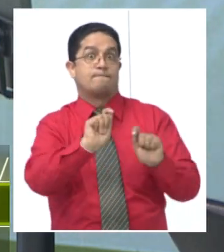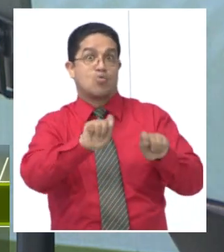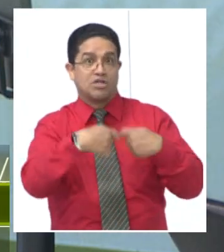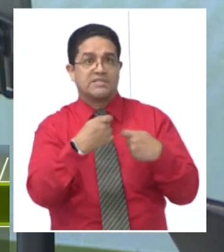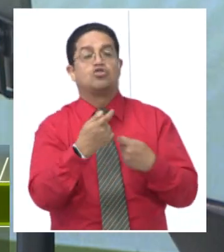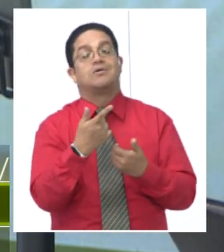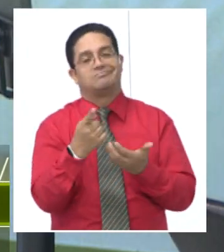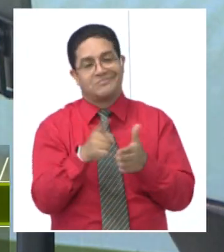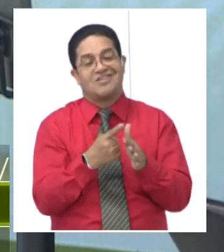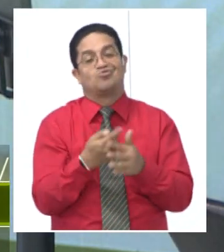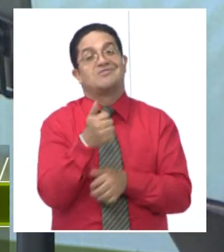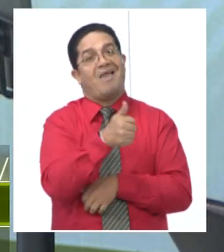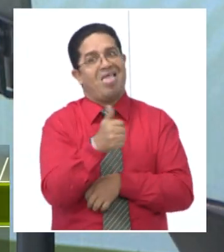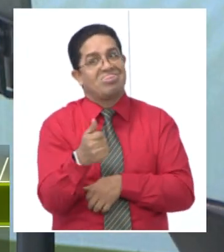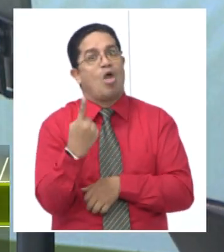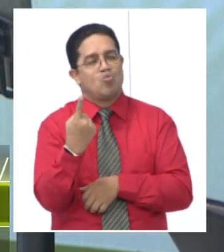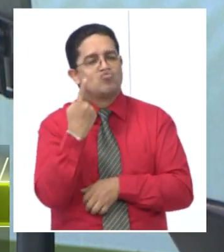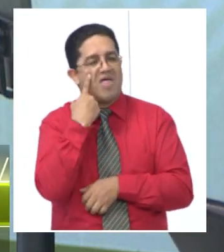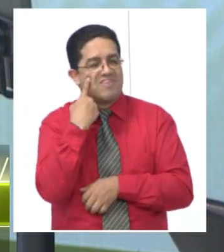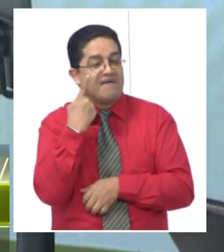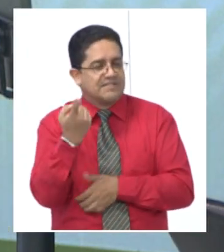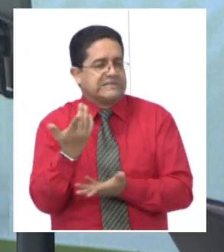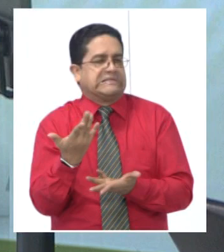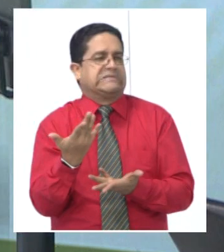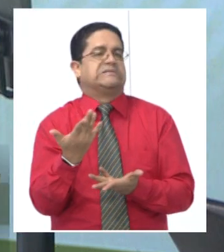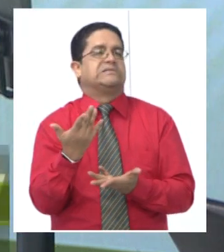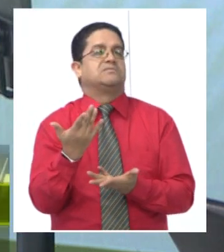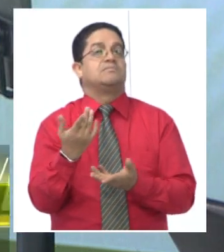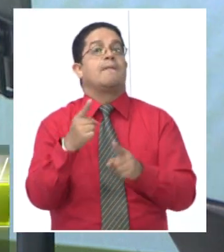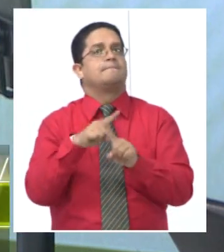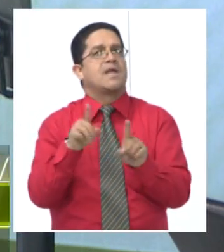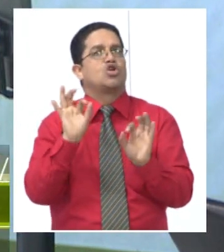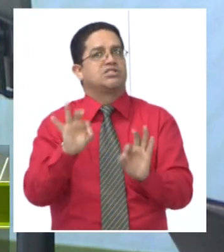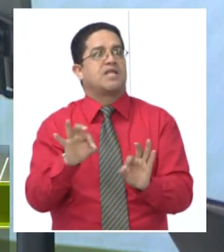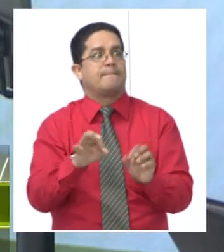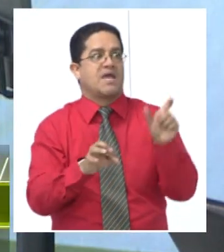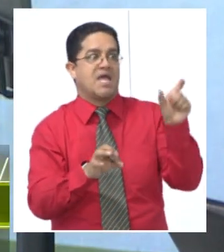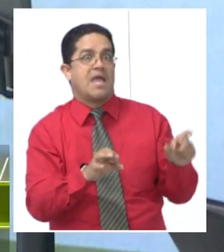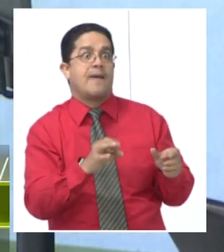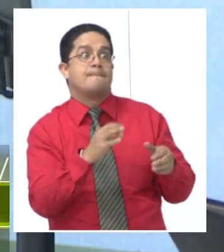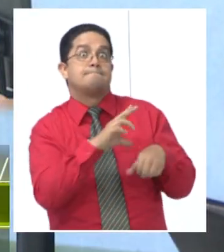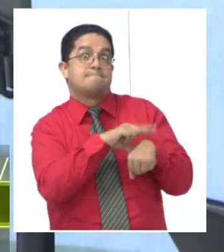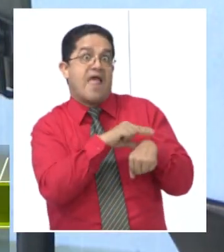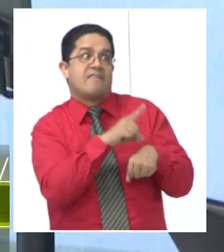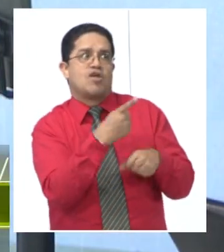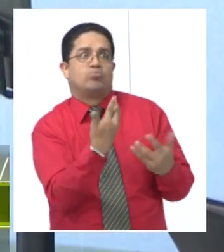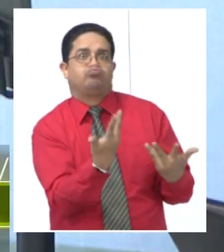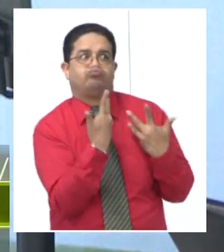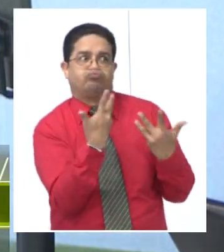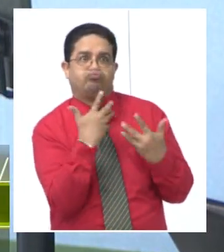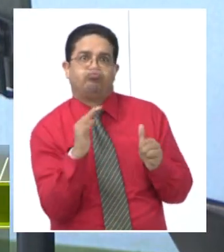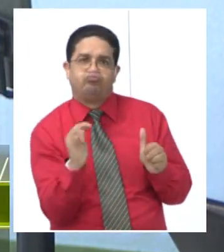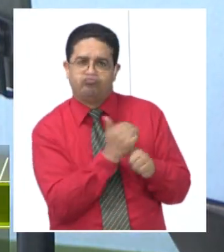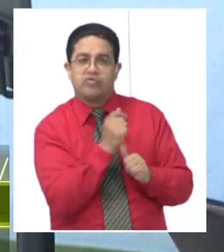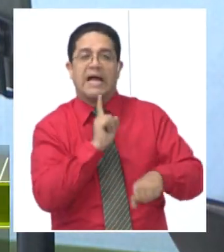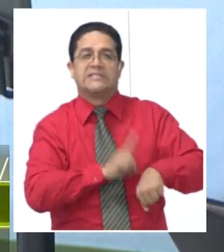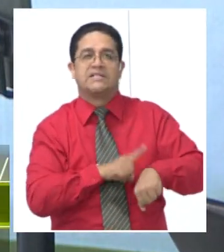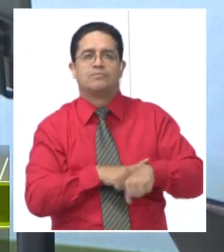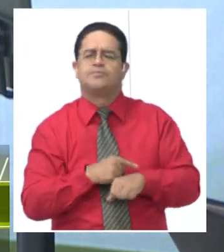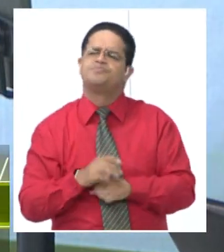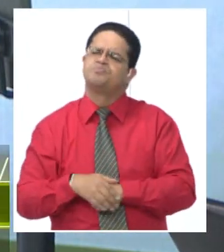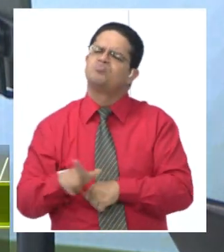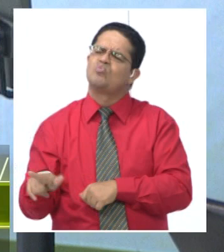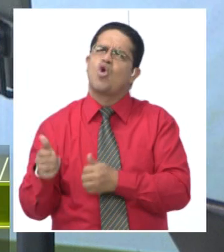una de esas relaciones deberías estar pendiente, pero siempre con asesoría médica para no dejar de diagnosticar a tiempo. ¿Cuánto tarda?